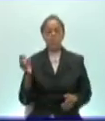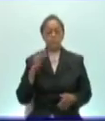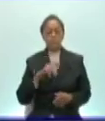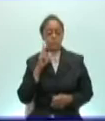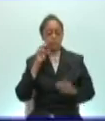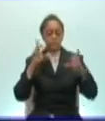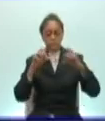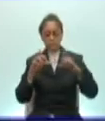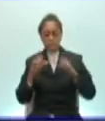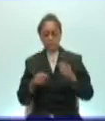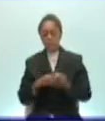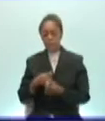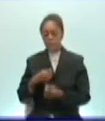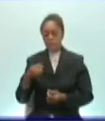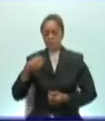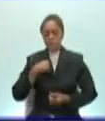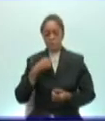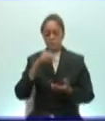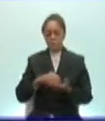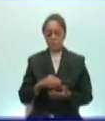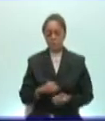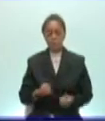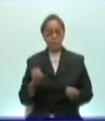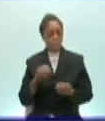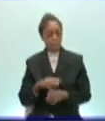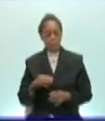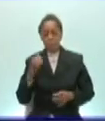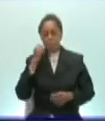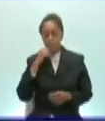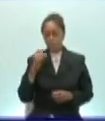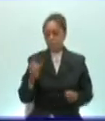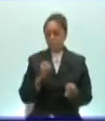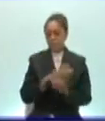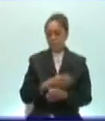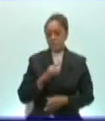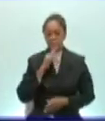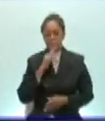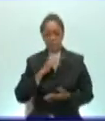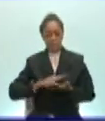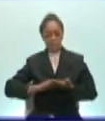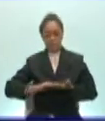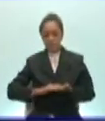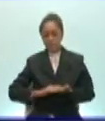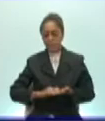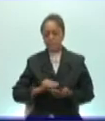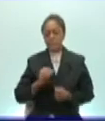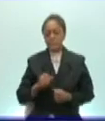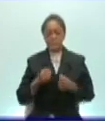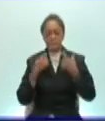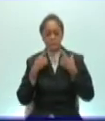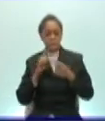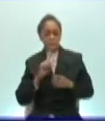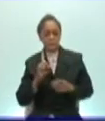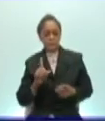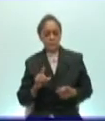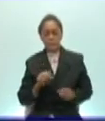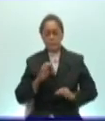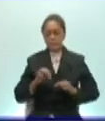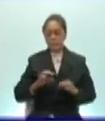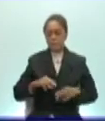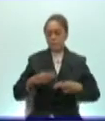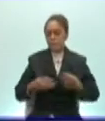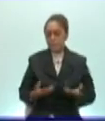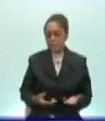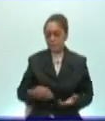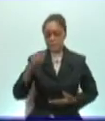la guerra la pongo yo. Muy claro el agua, ¿no? Más claro que el agua no había nada. Estaba demostrando que a él no le importaba realmente la situación del